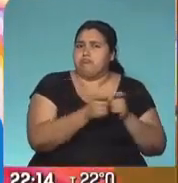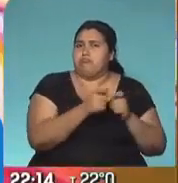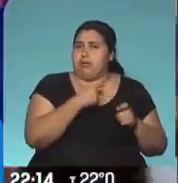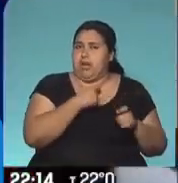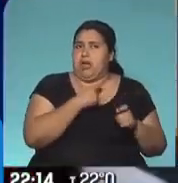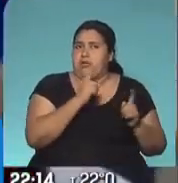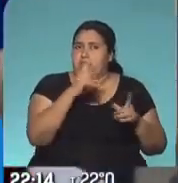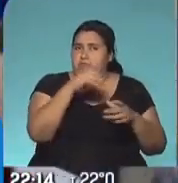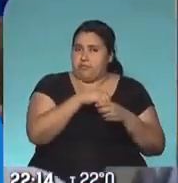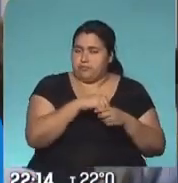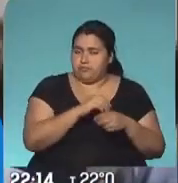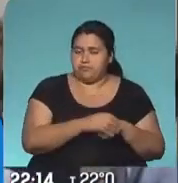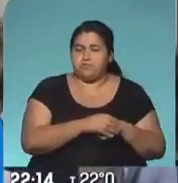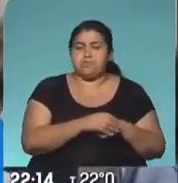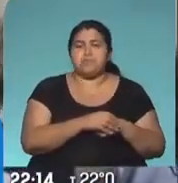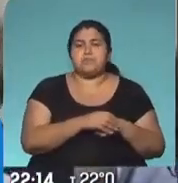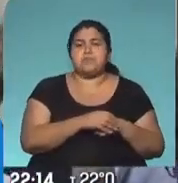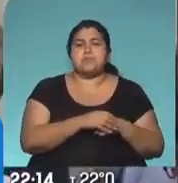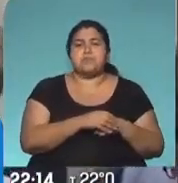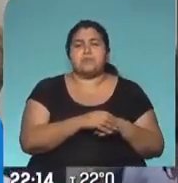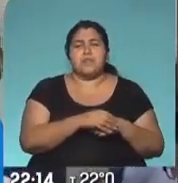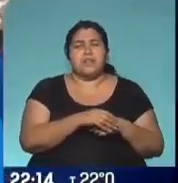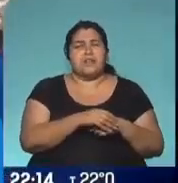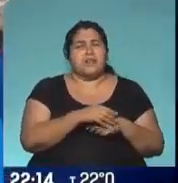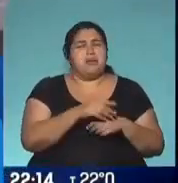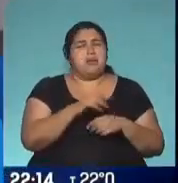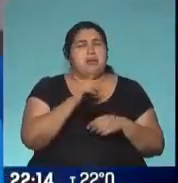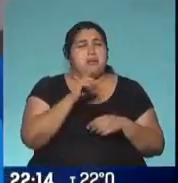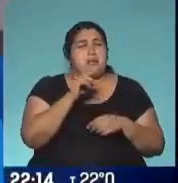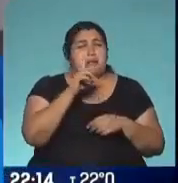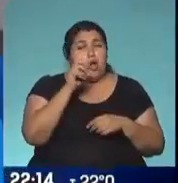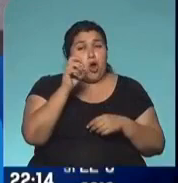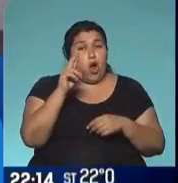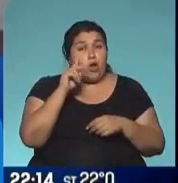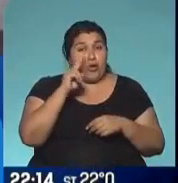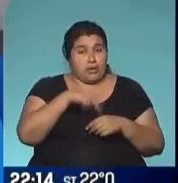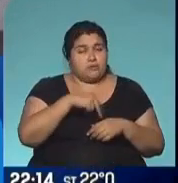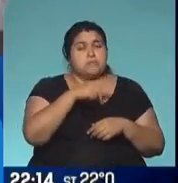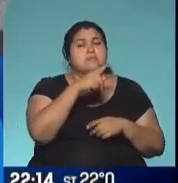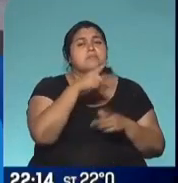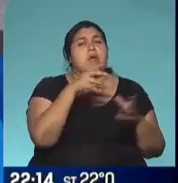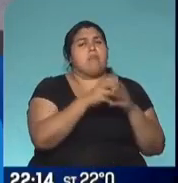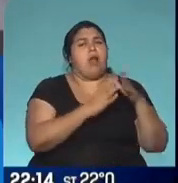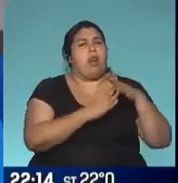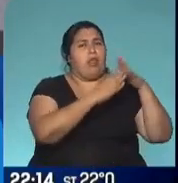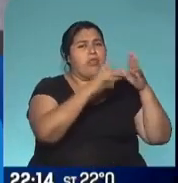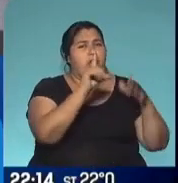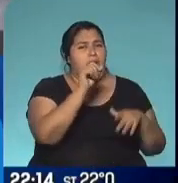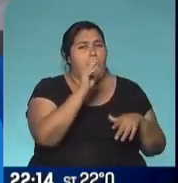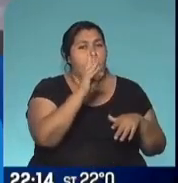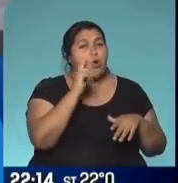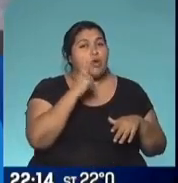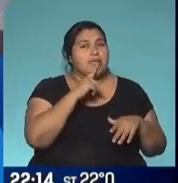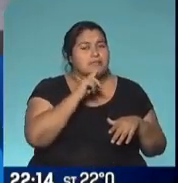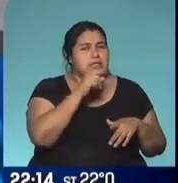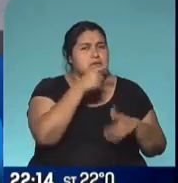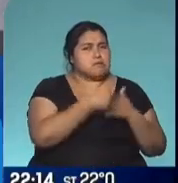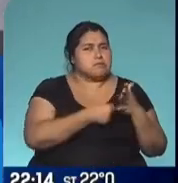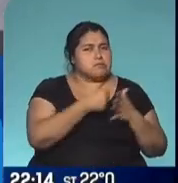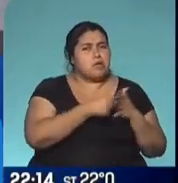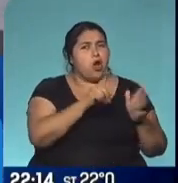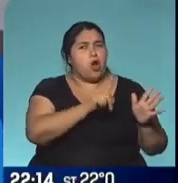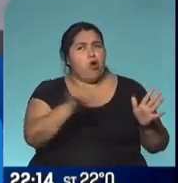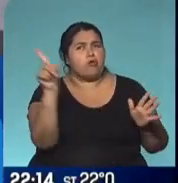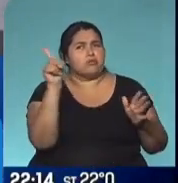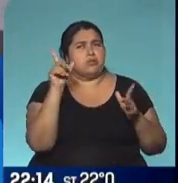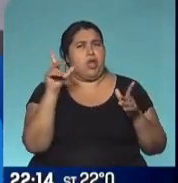Bretaña dentro de la Unión Europea. Y es curioso porque Jeremy Corbyn, el líder laborista, en realidad forjó su carrera contra la Unión Europea,